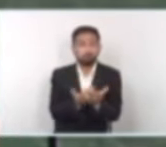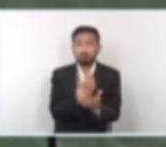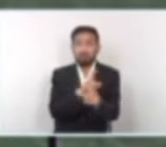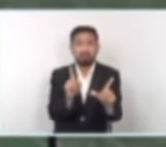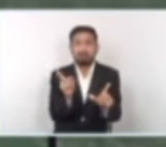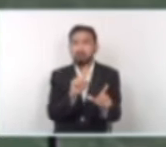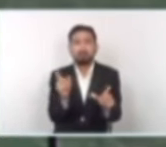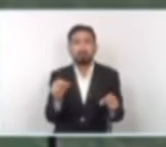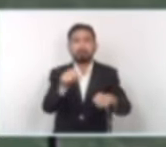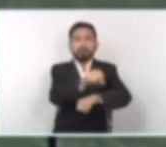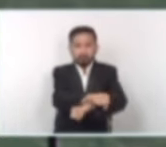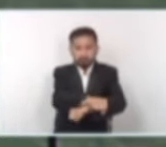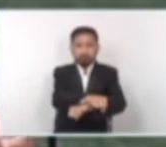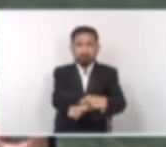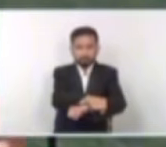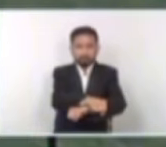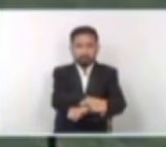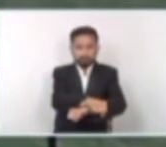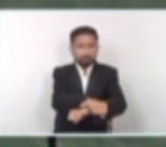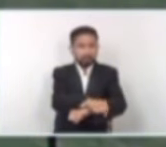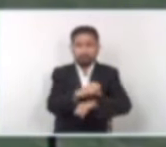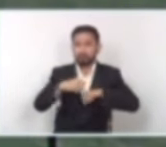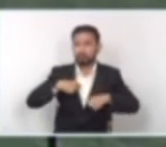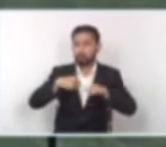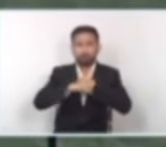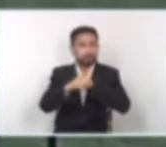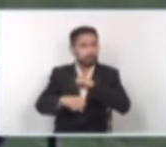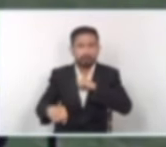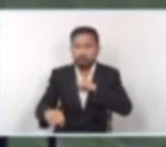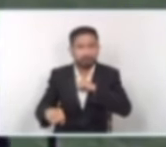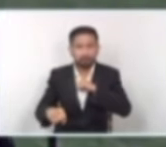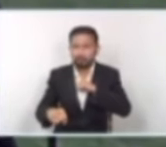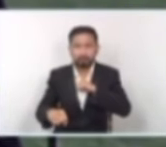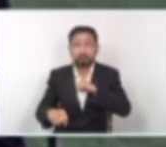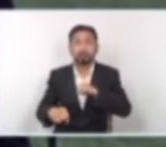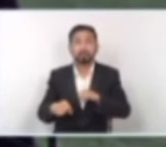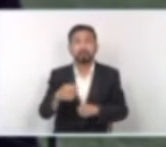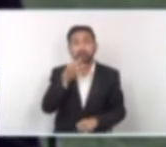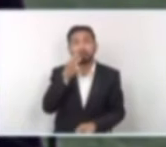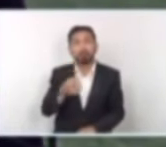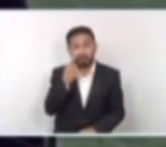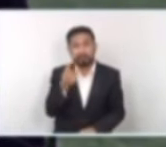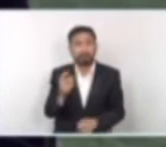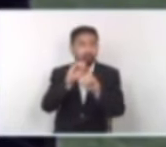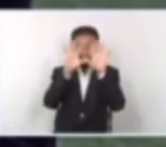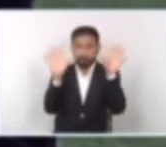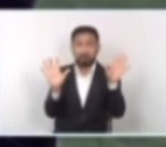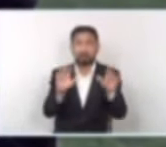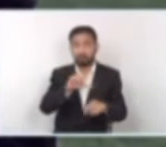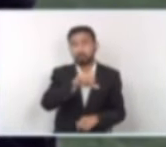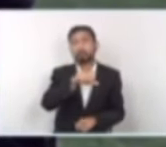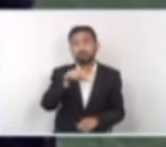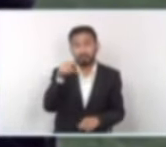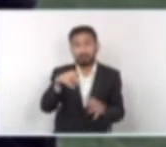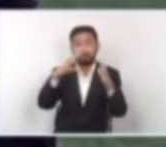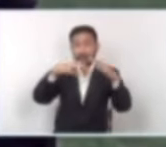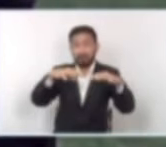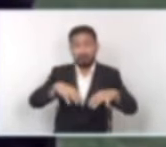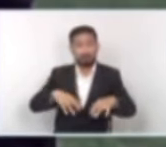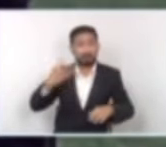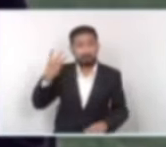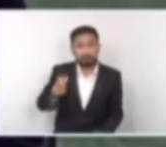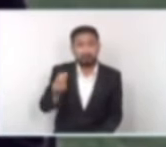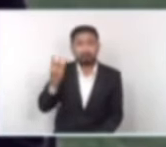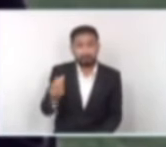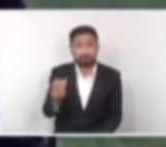libre. Esto no es una exageración. Trágicamente vemos pruebas innegables de esta decadencia todos los días.